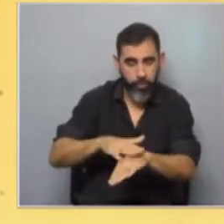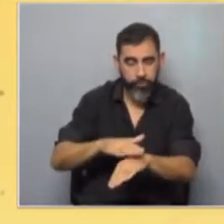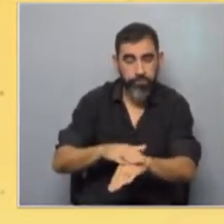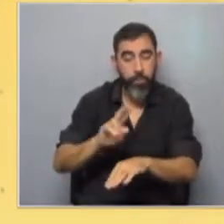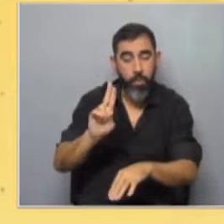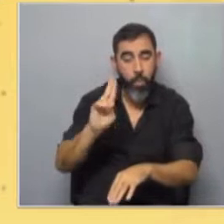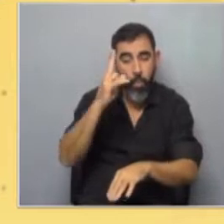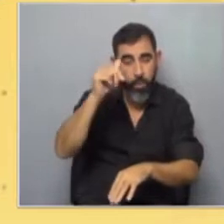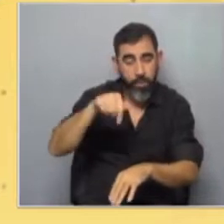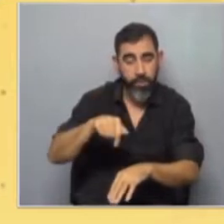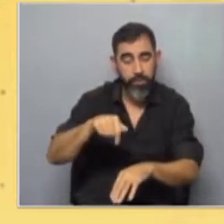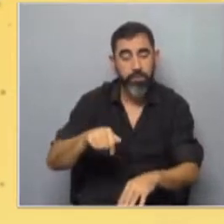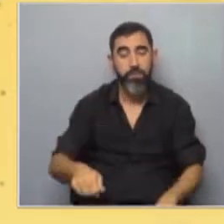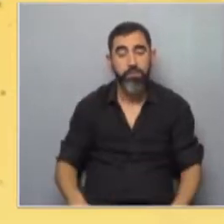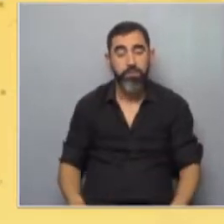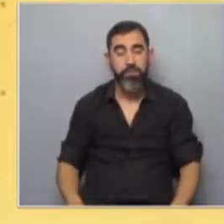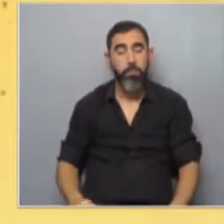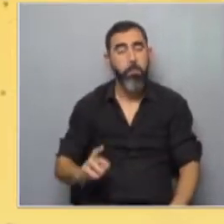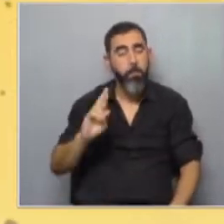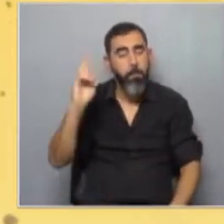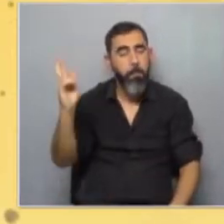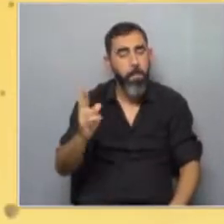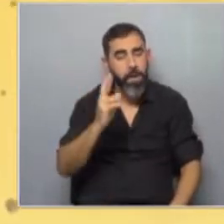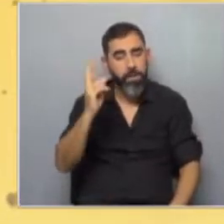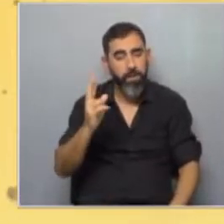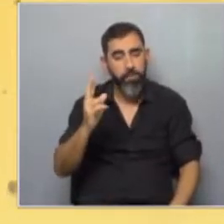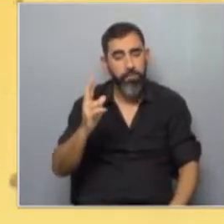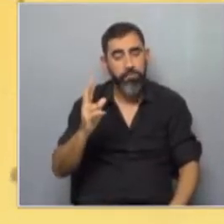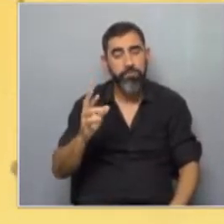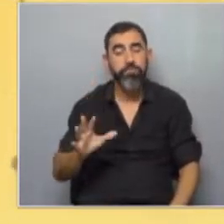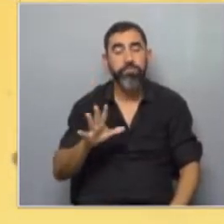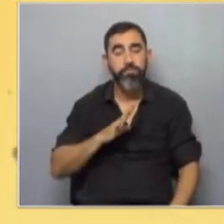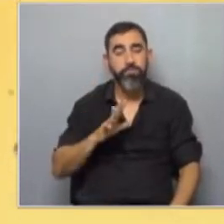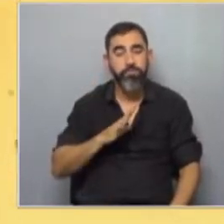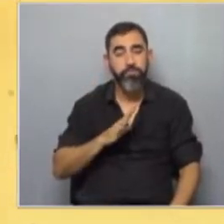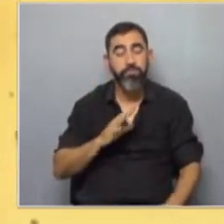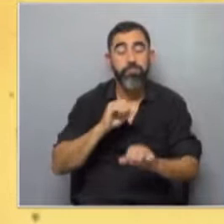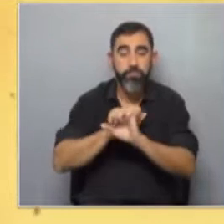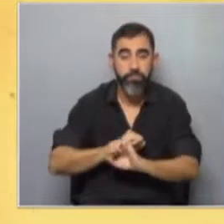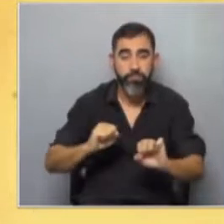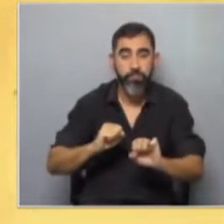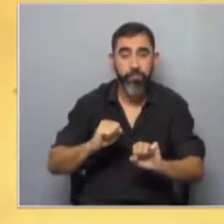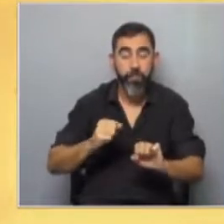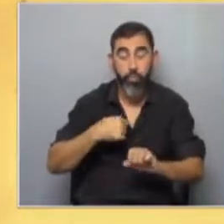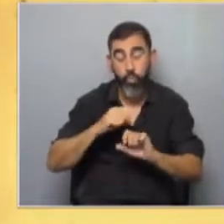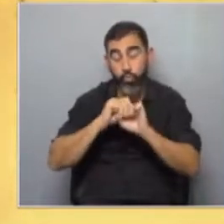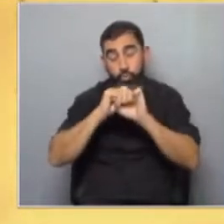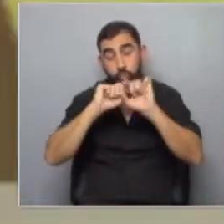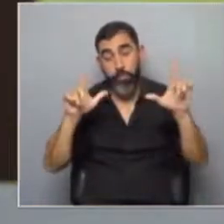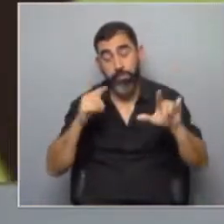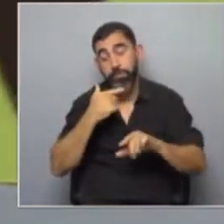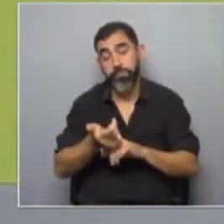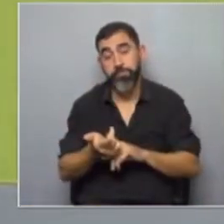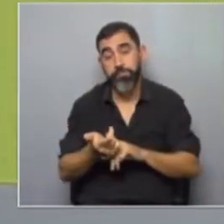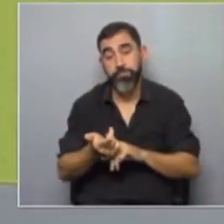ahí de filmación, como de registro, que eso capaz que podés contar un poco más vos, Leo. Ahí sí fuimos hasta el bioparque en Popicuá a